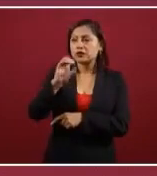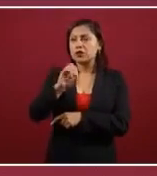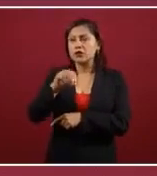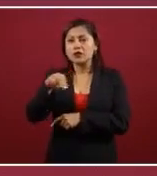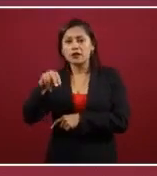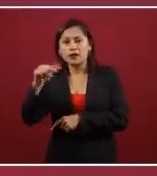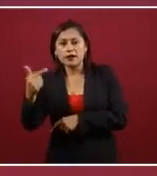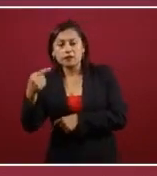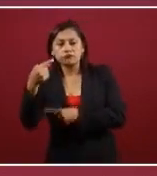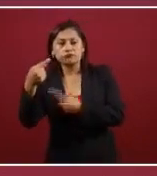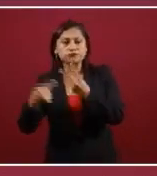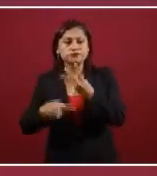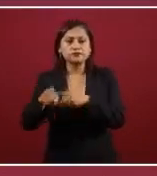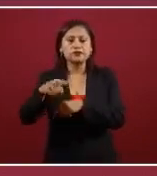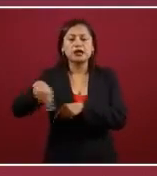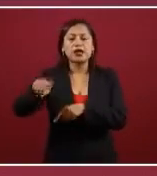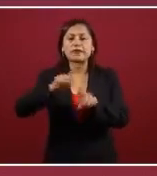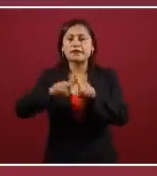Y vamos a